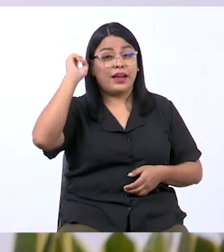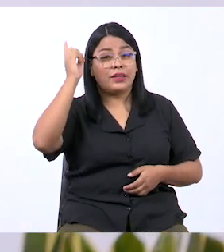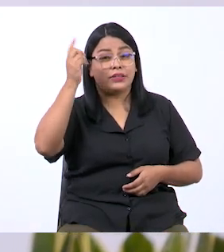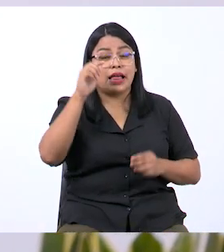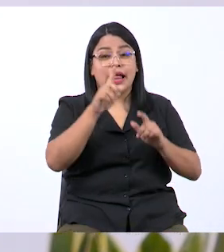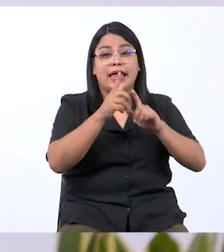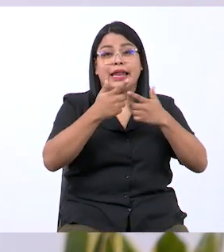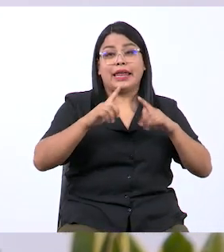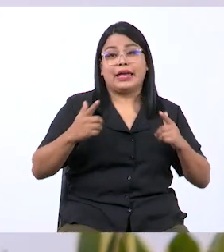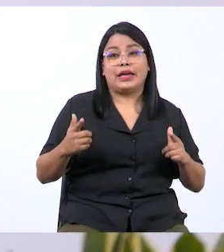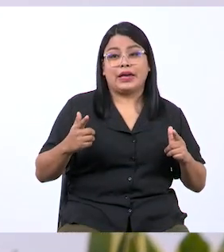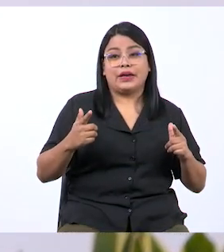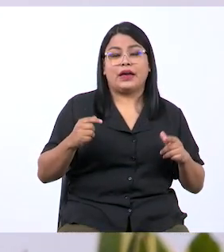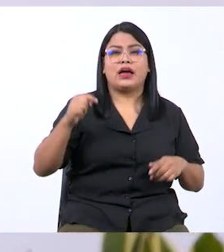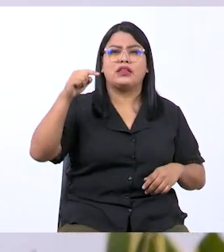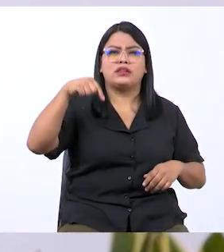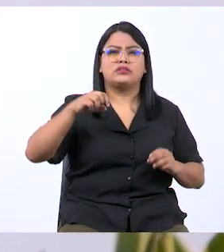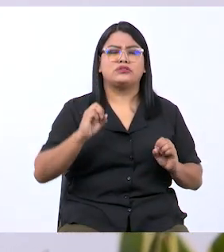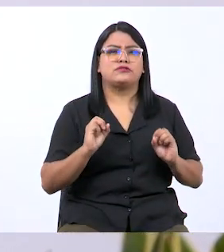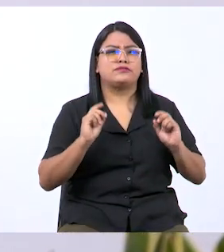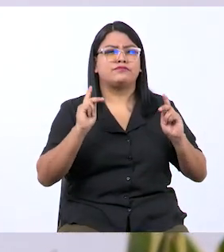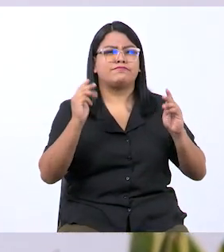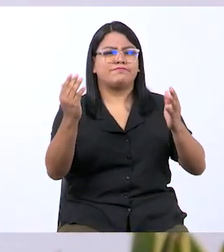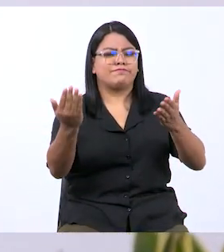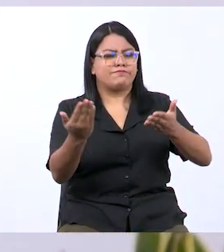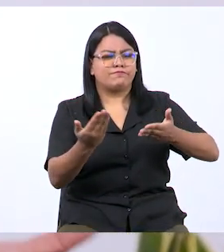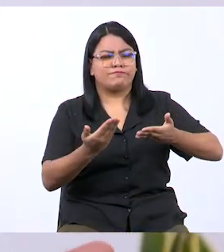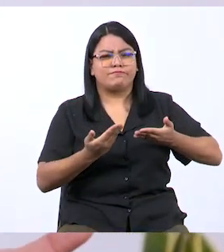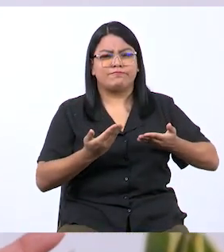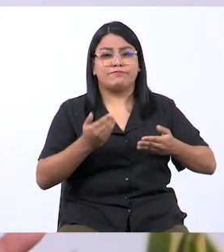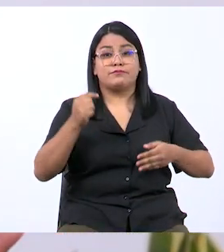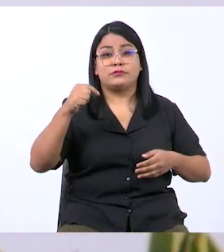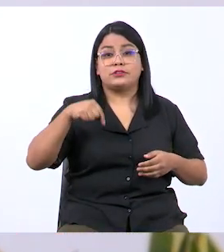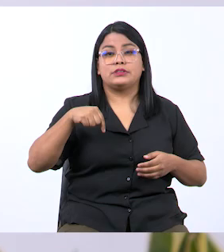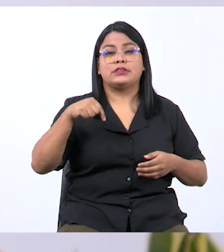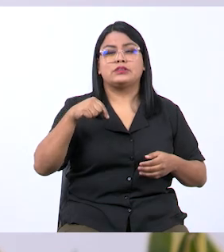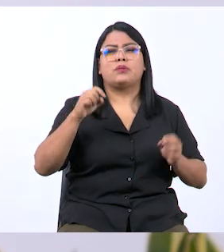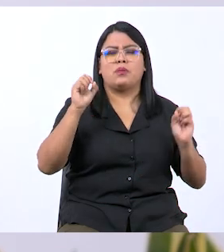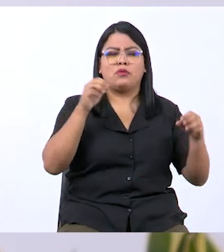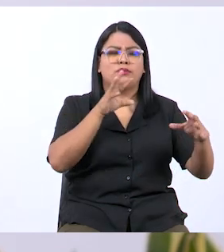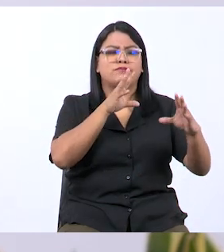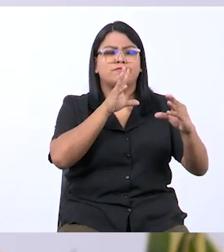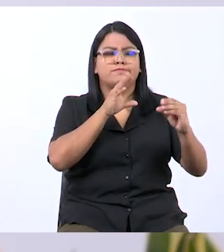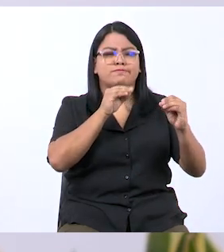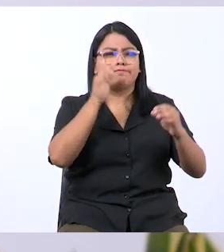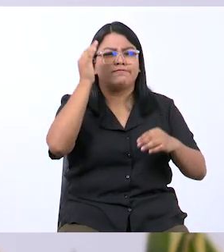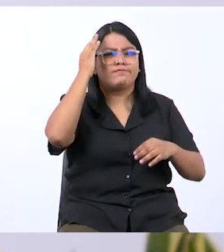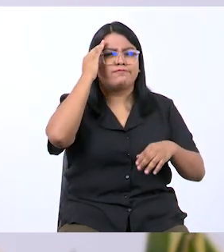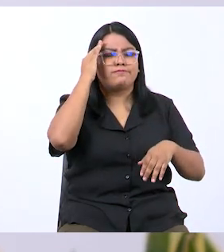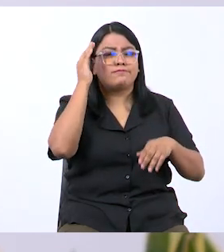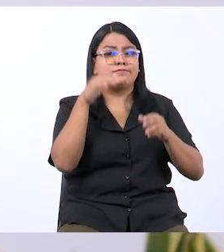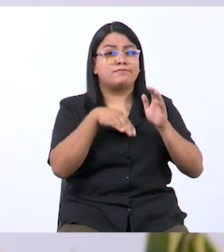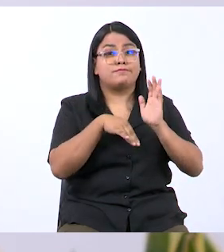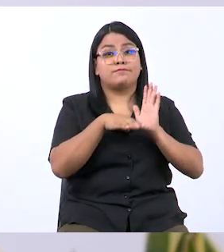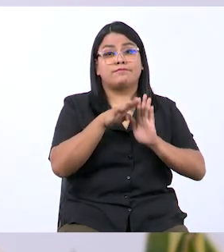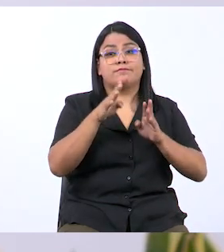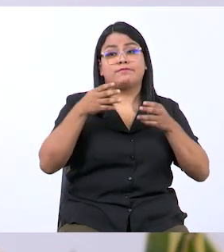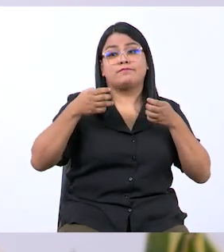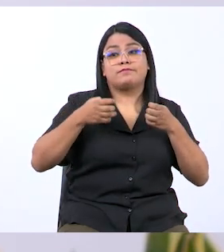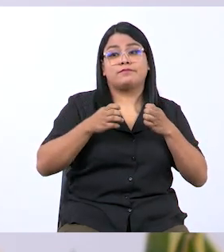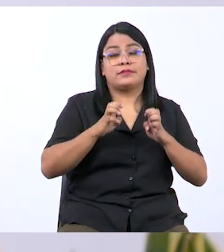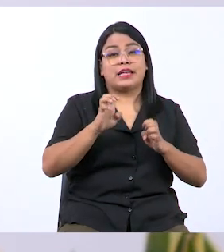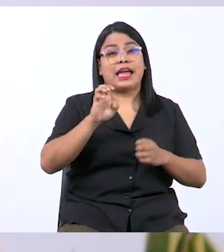Hola maestros y maestras de lenguaje. En esta ocasión les doy la bienvenida a este espacio para conversar y conocer un poco más acerca